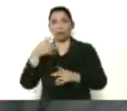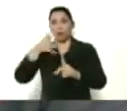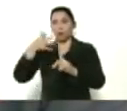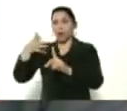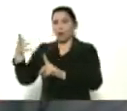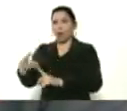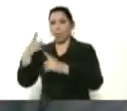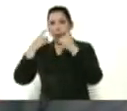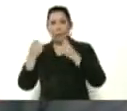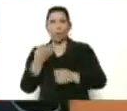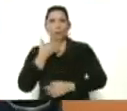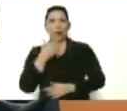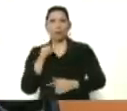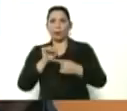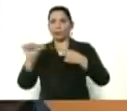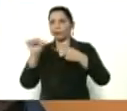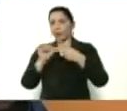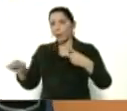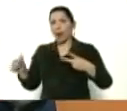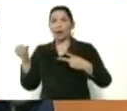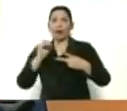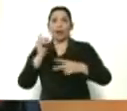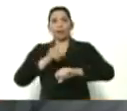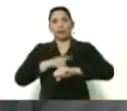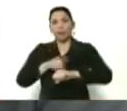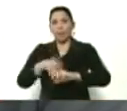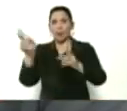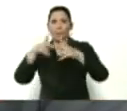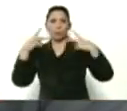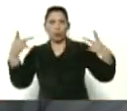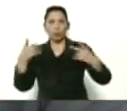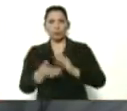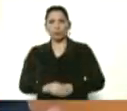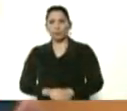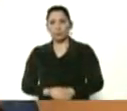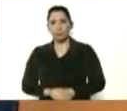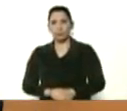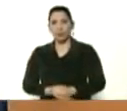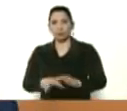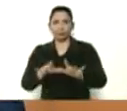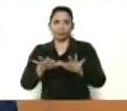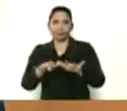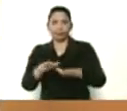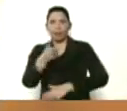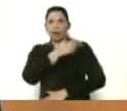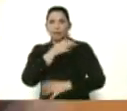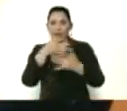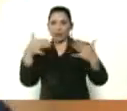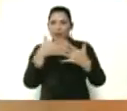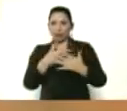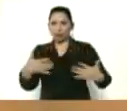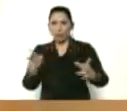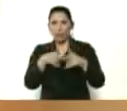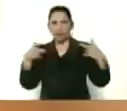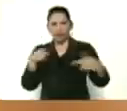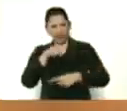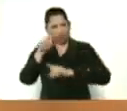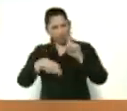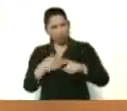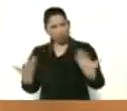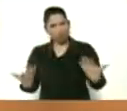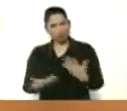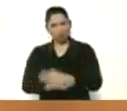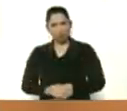decir, al editor de Semana, al editor del Tiempo, opinador, al editor de El Espectador y al jefe de redacción de Caracol. ¿Eso es lo que respondieron?